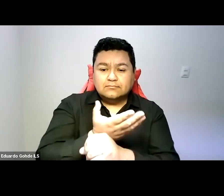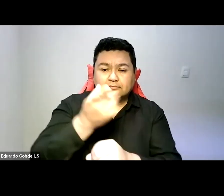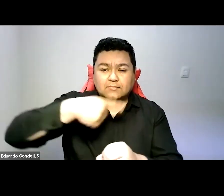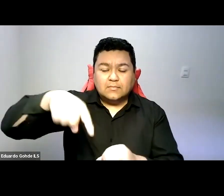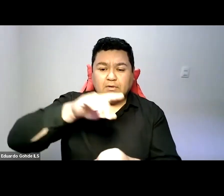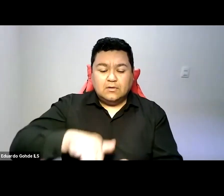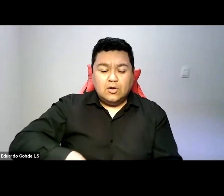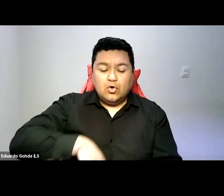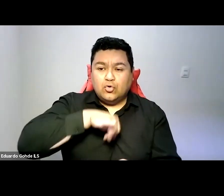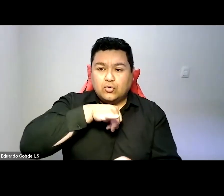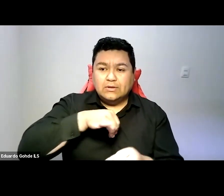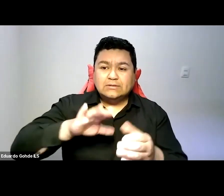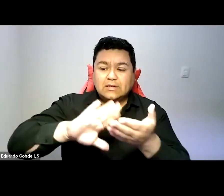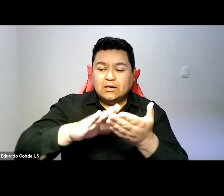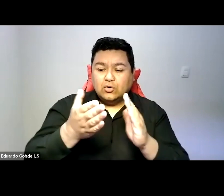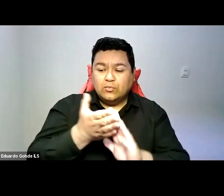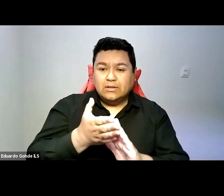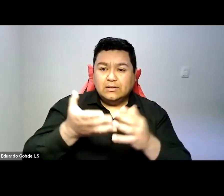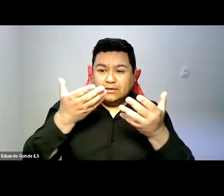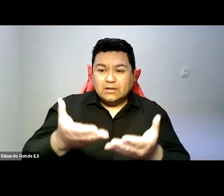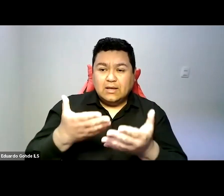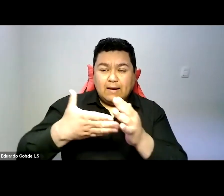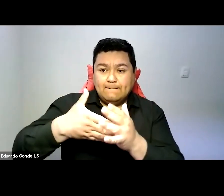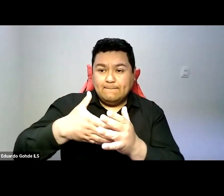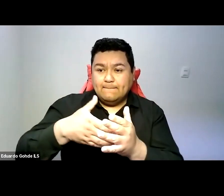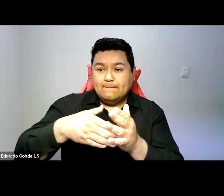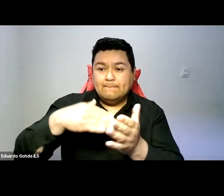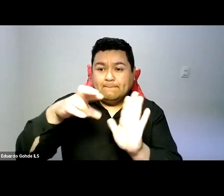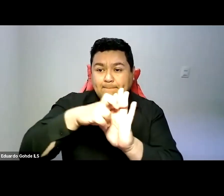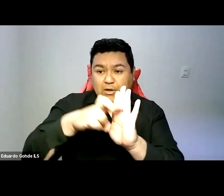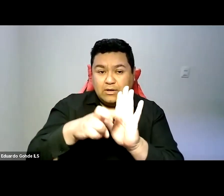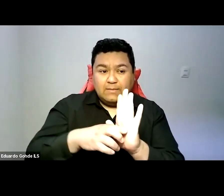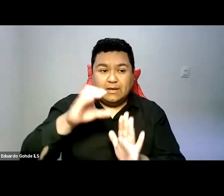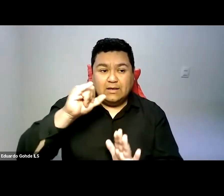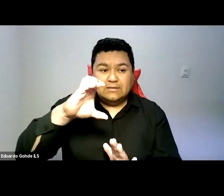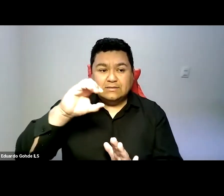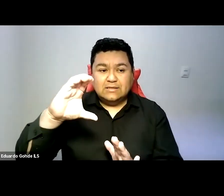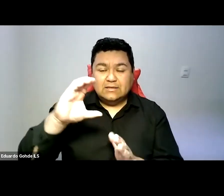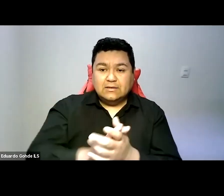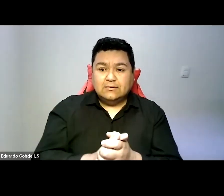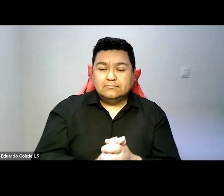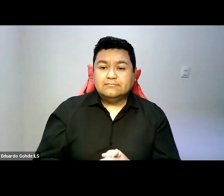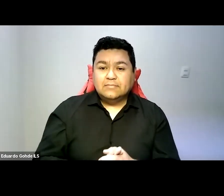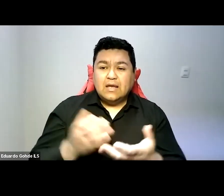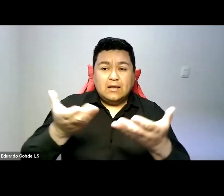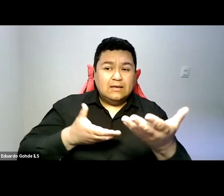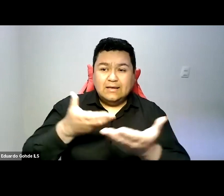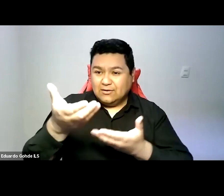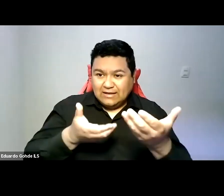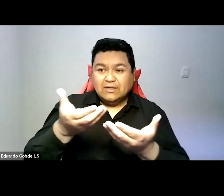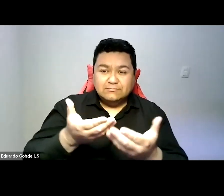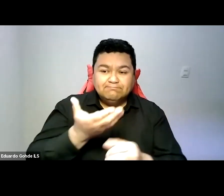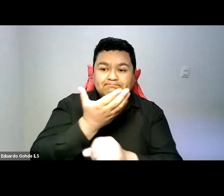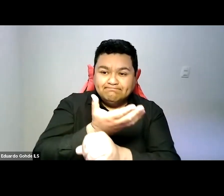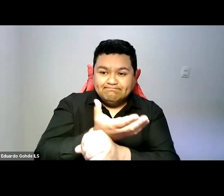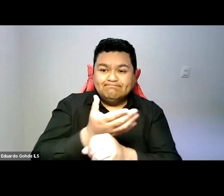de la comunidad que se ha generado en torno al programa ISEC, es la colaboración que se ha dado entre